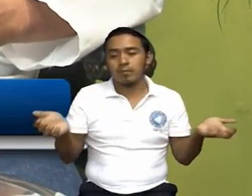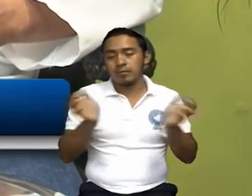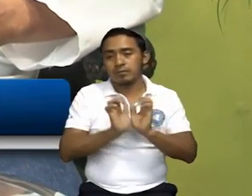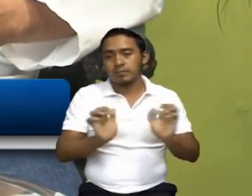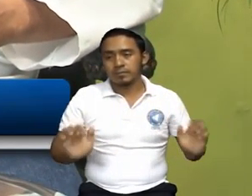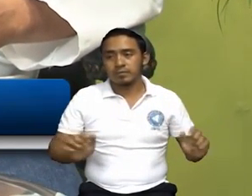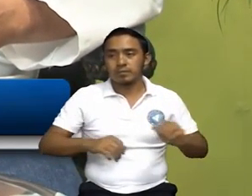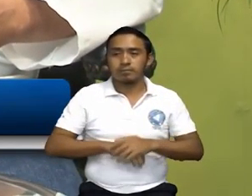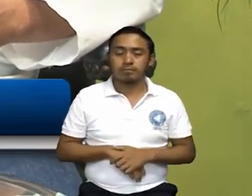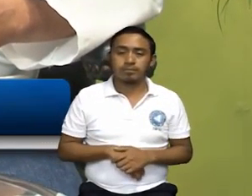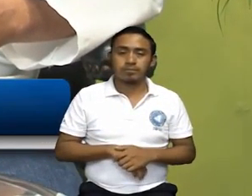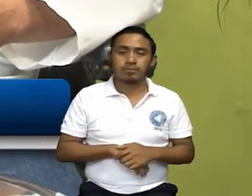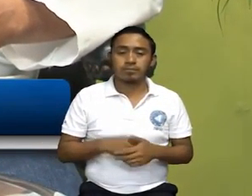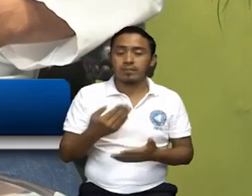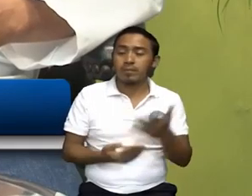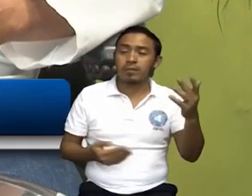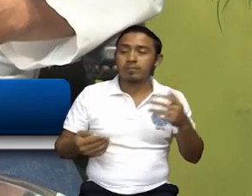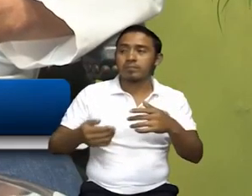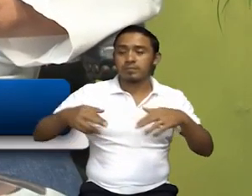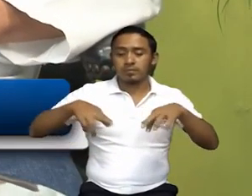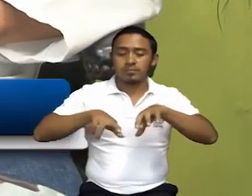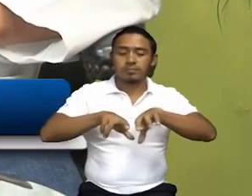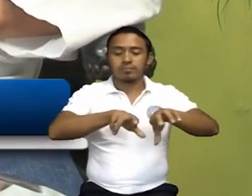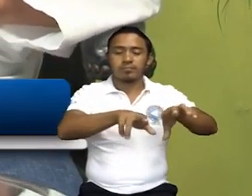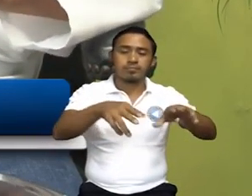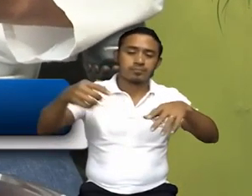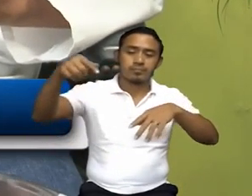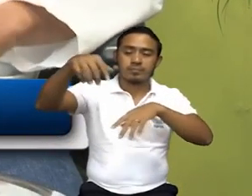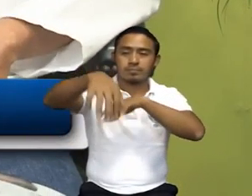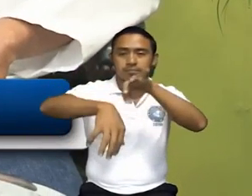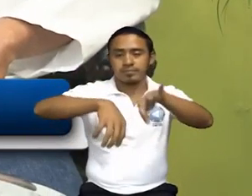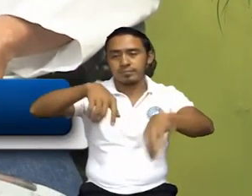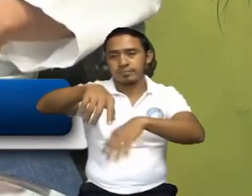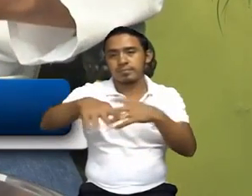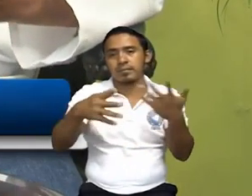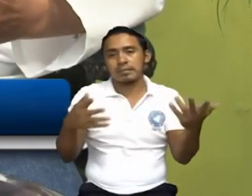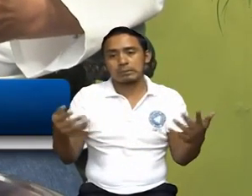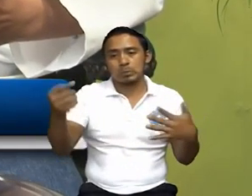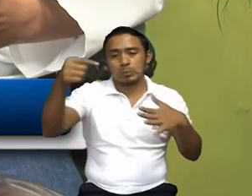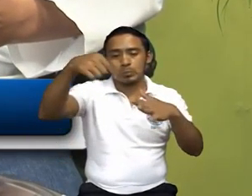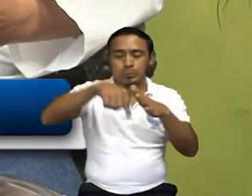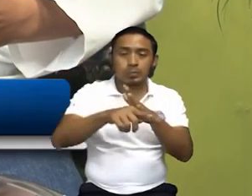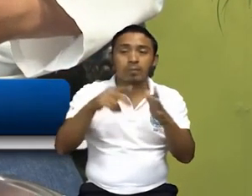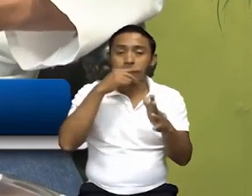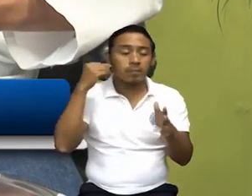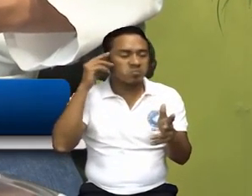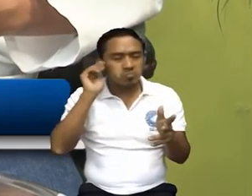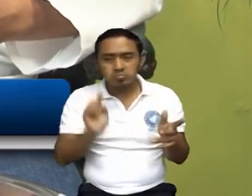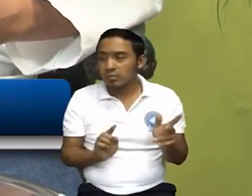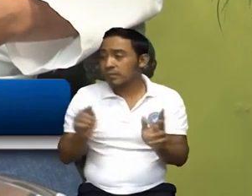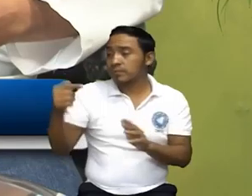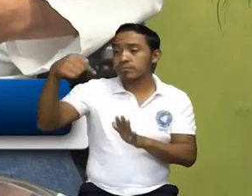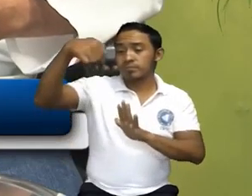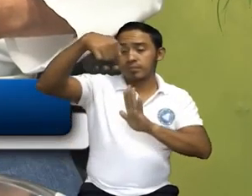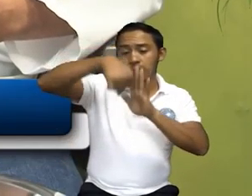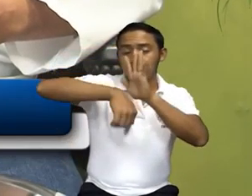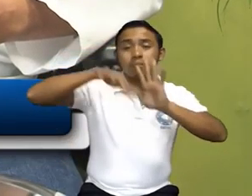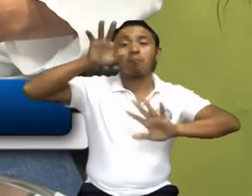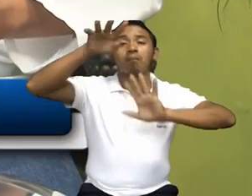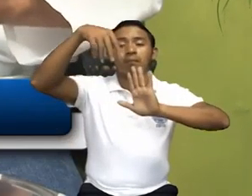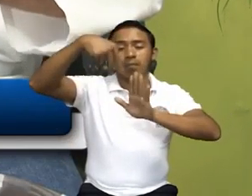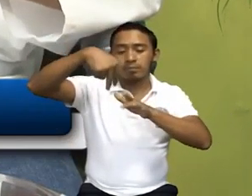el campo, hay niños que se van a la quebrada, o sea, al río, a la poza, los padres no se dan cuenta, es hondo,